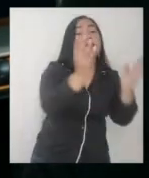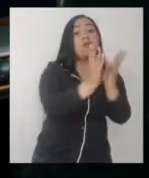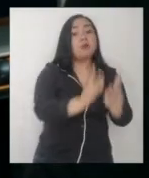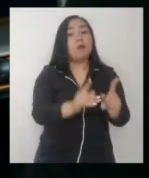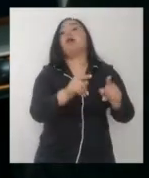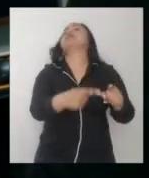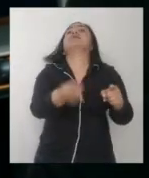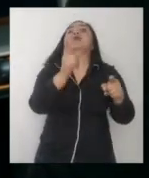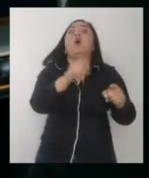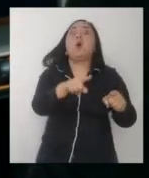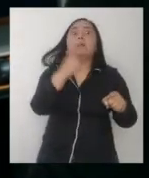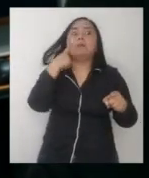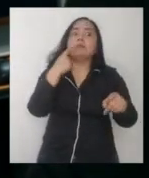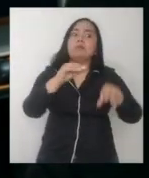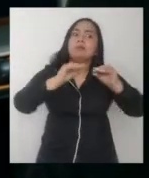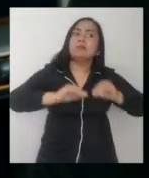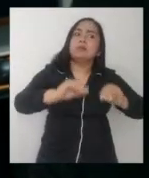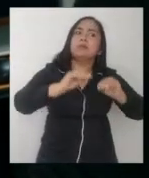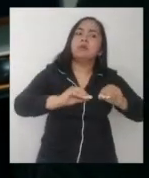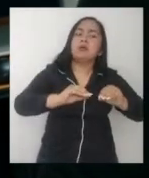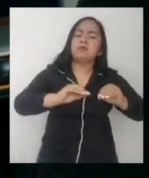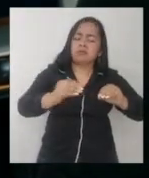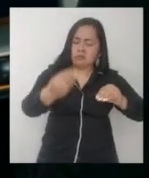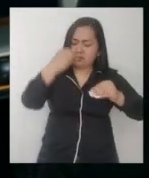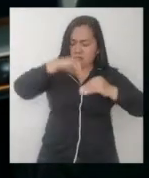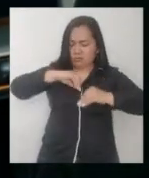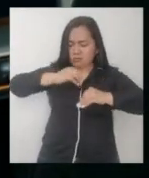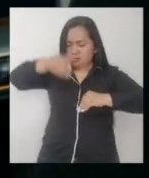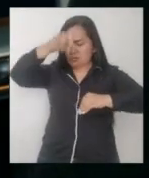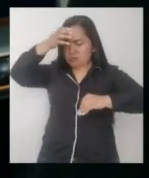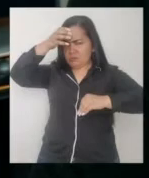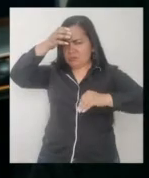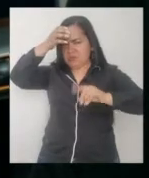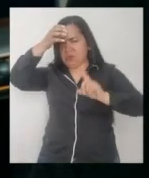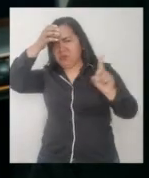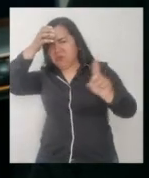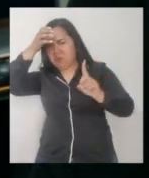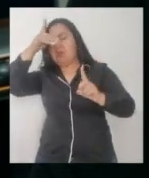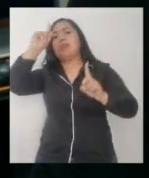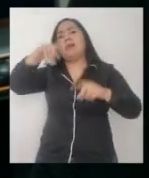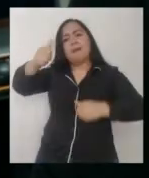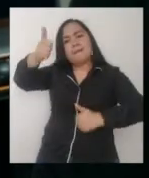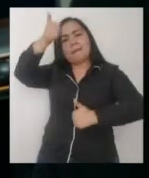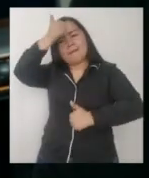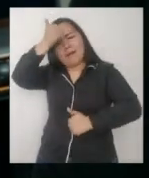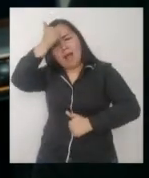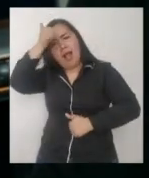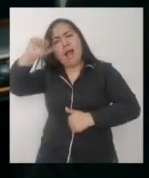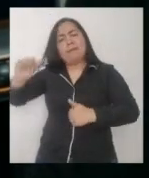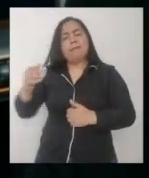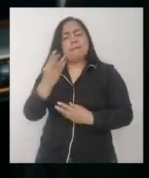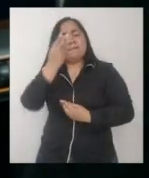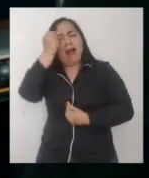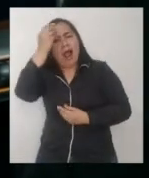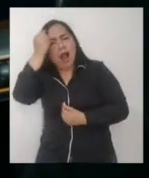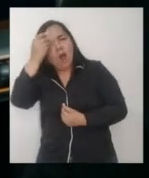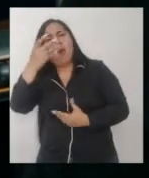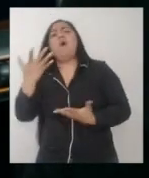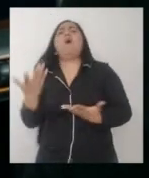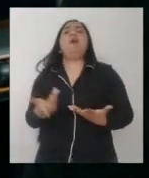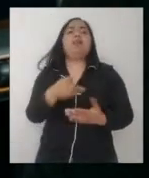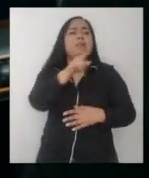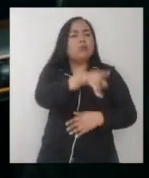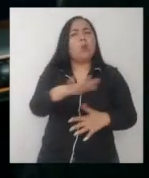estudiantes que se formen desde los principios y valores para que no solo sea el conocimiento como tal, la transferencia como tal, sino el trato